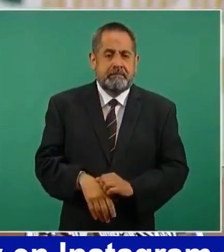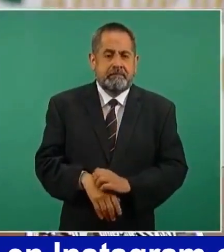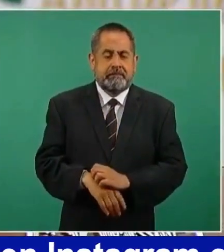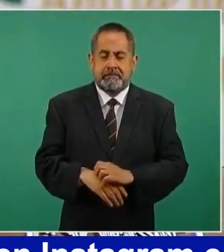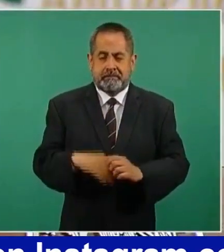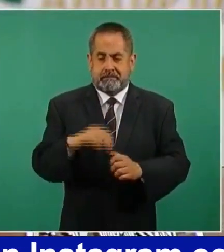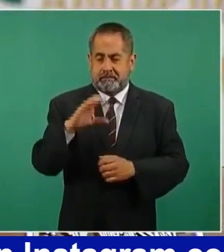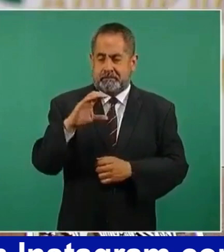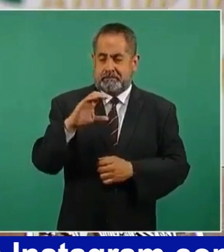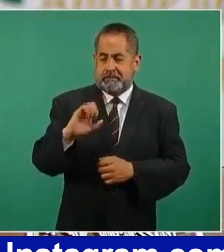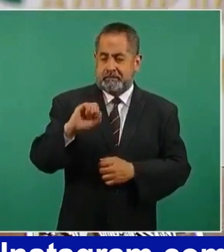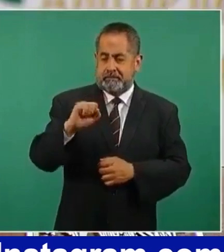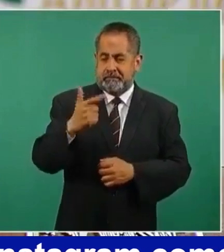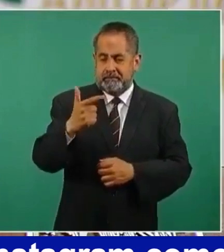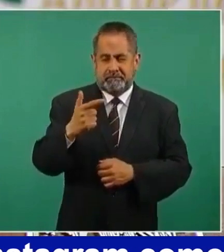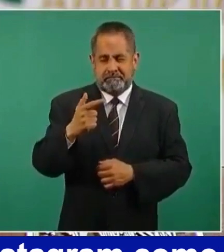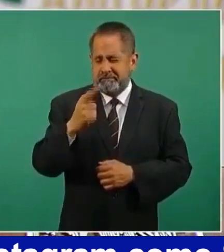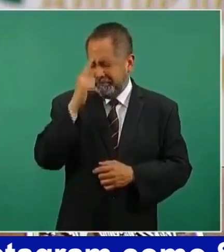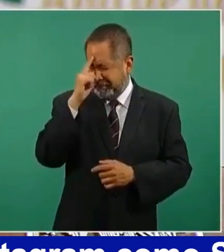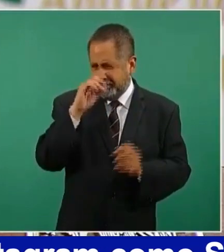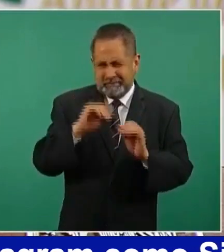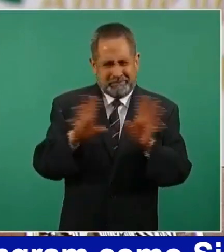Salinas es, sin duda,